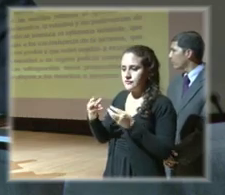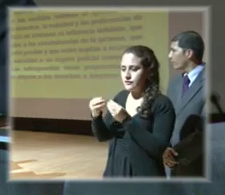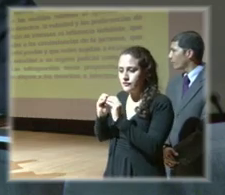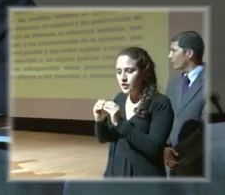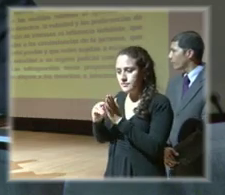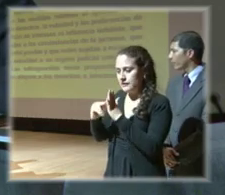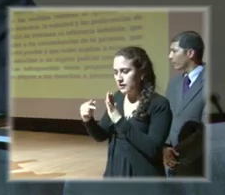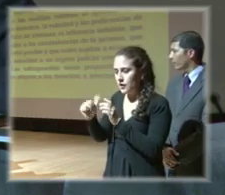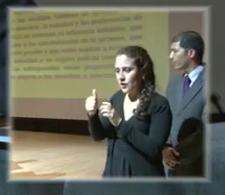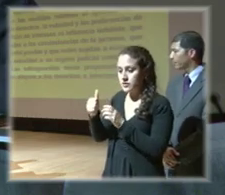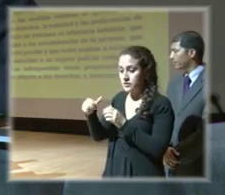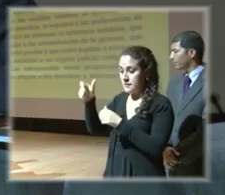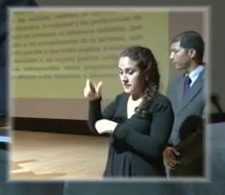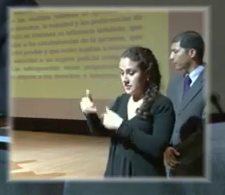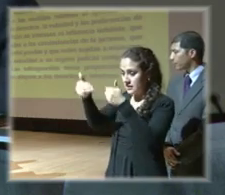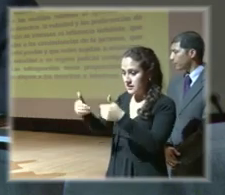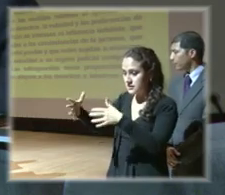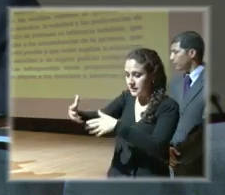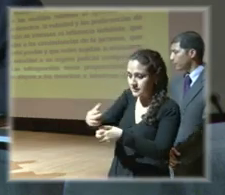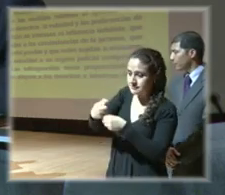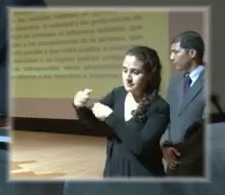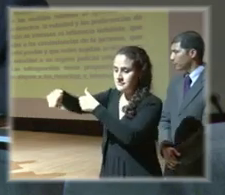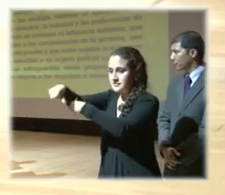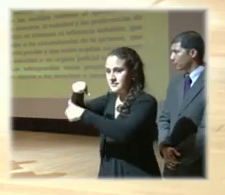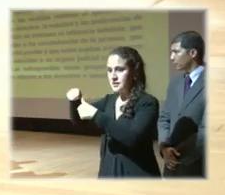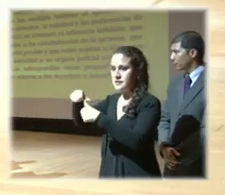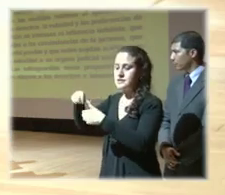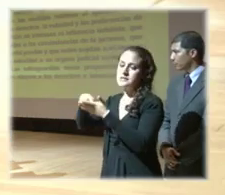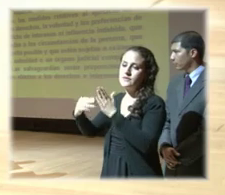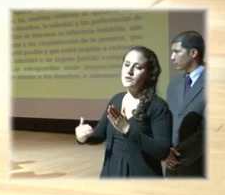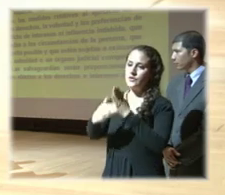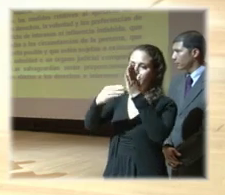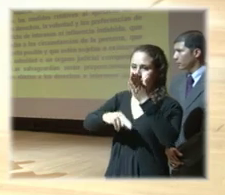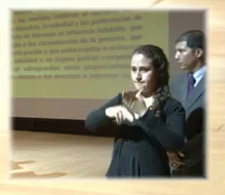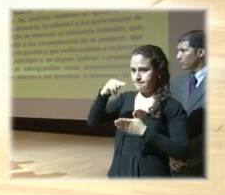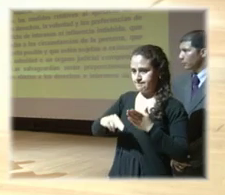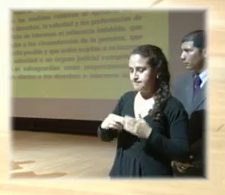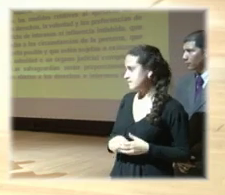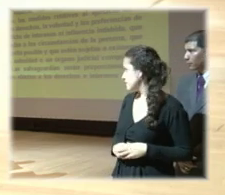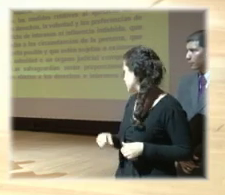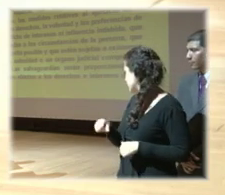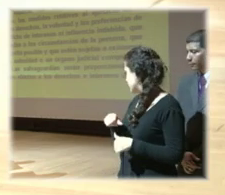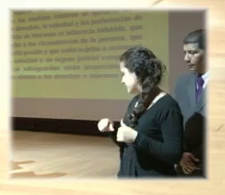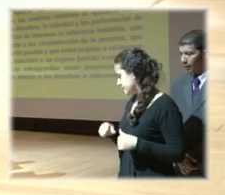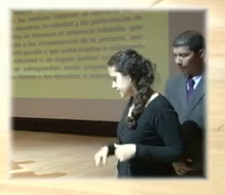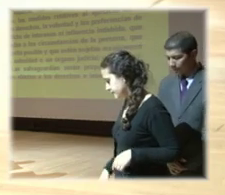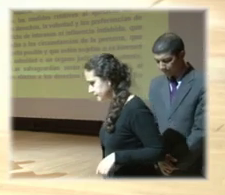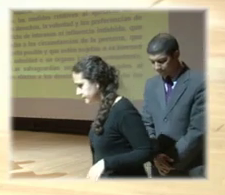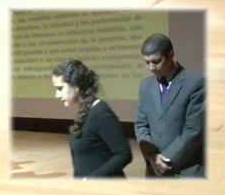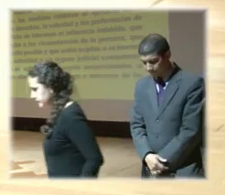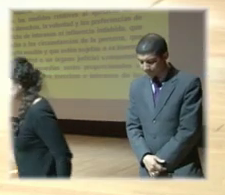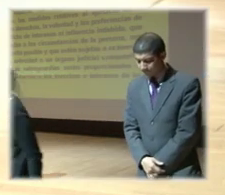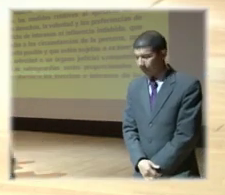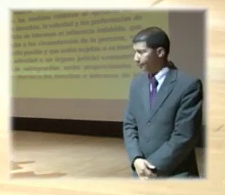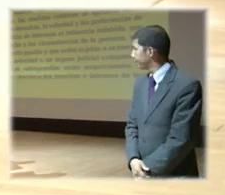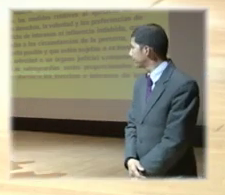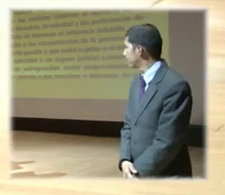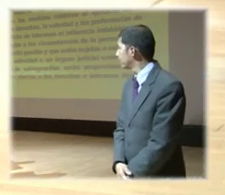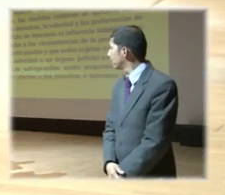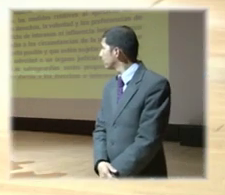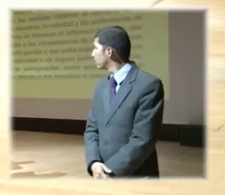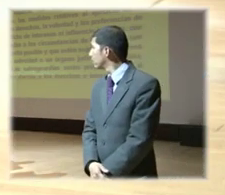la persona con discapacidad es contrario a la convención. Gracias. Mario Espina, ¿tú nos puedes ayudar? ¿Me escuchan? No.